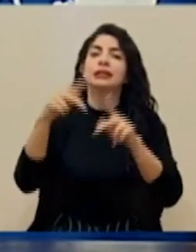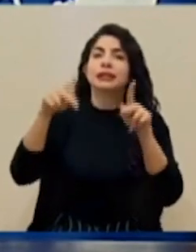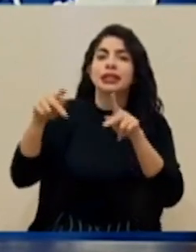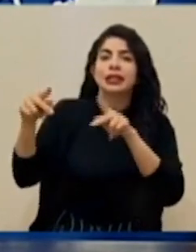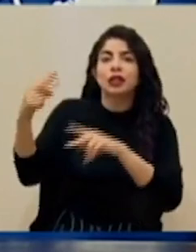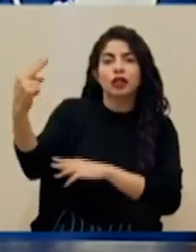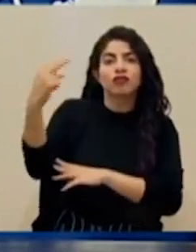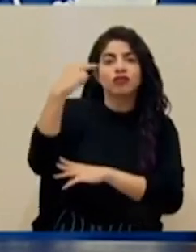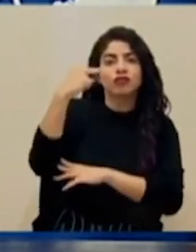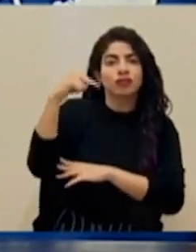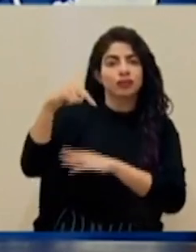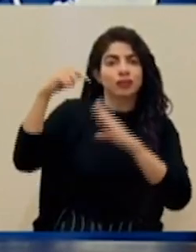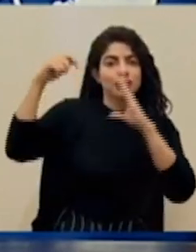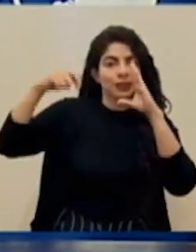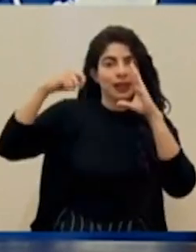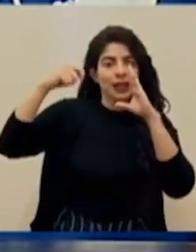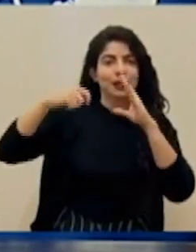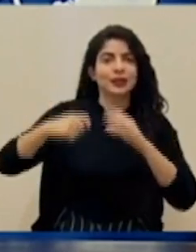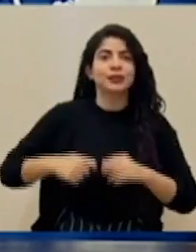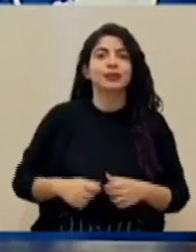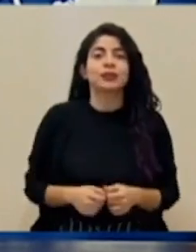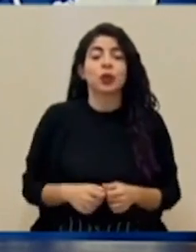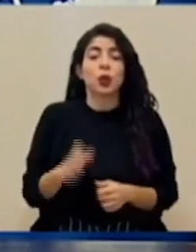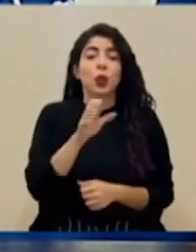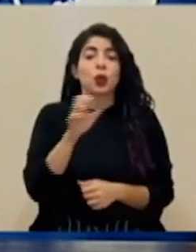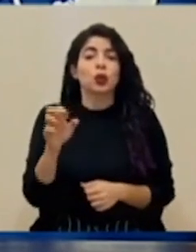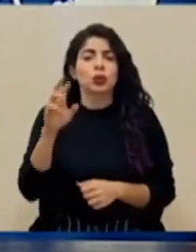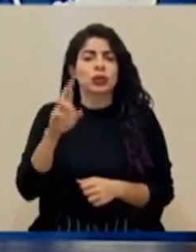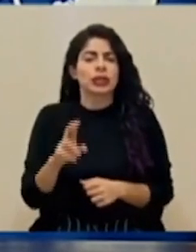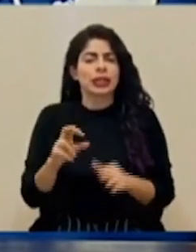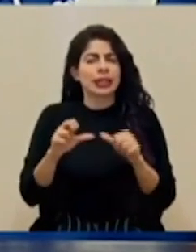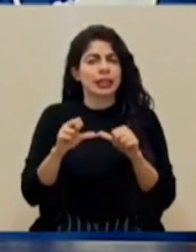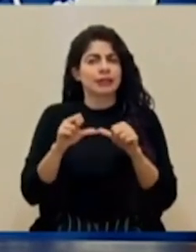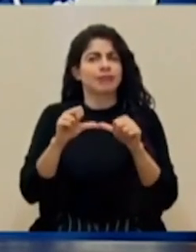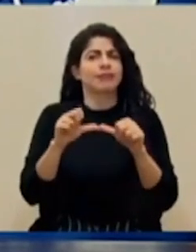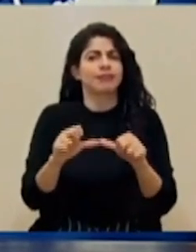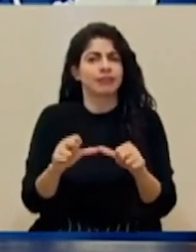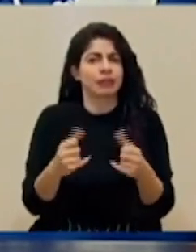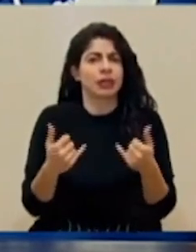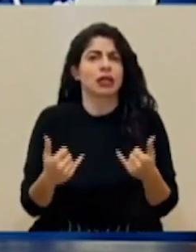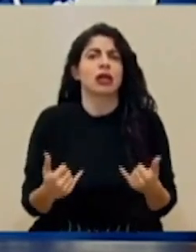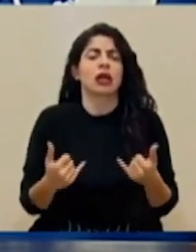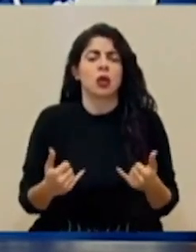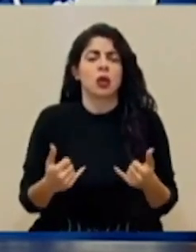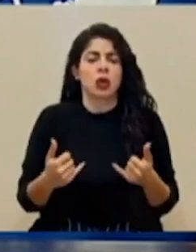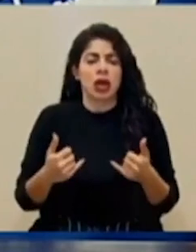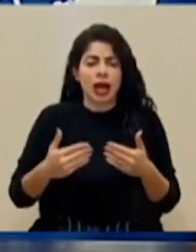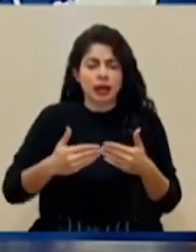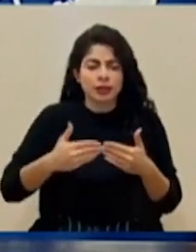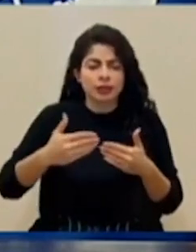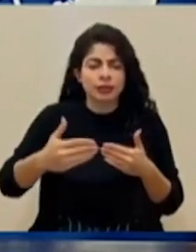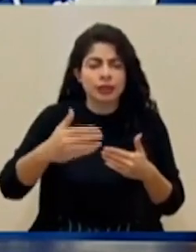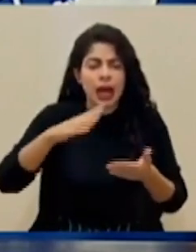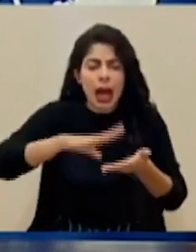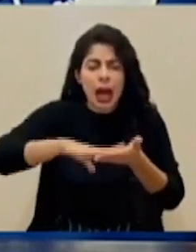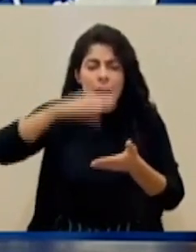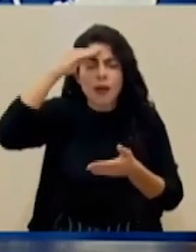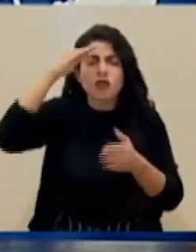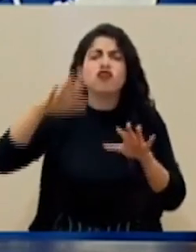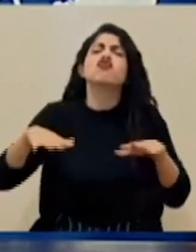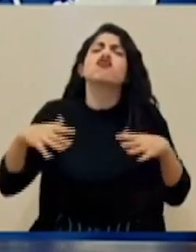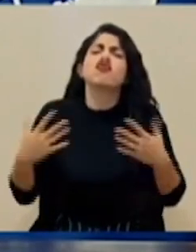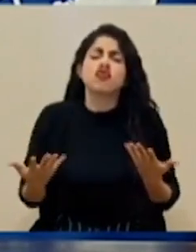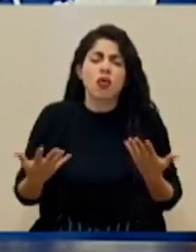siguen esta transmisión. Costa Rica sigue en esta fase de aprender a convivir con